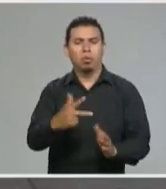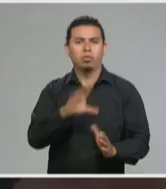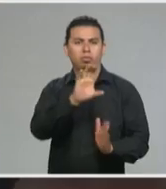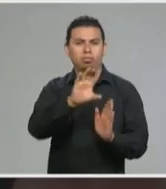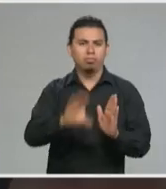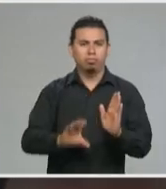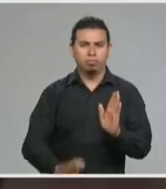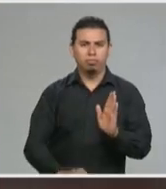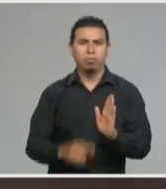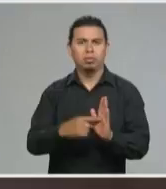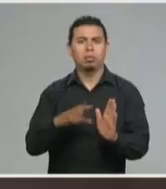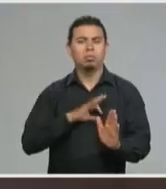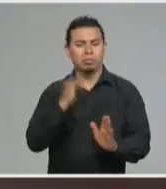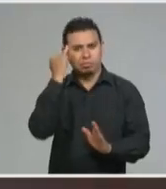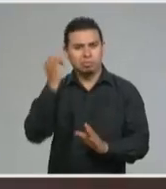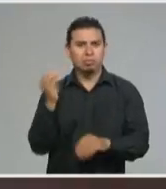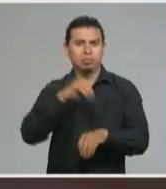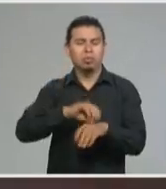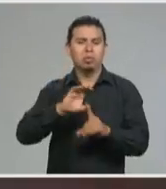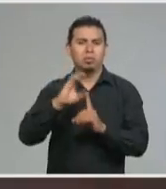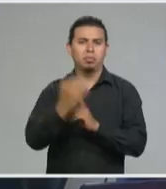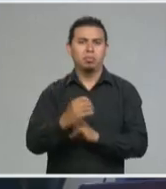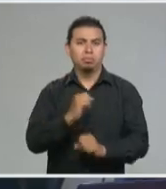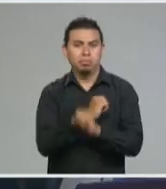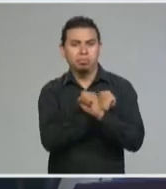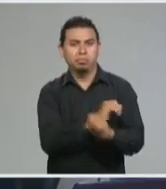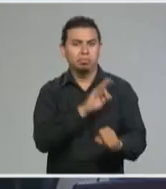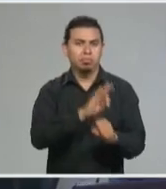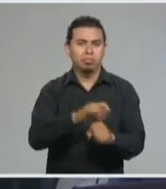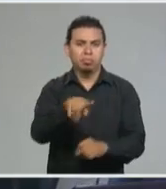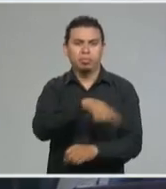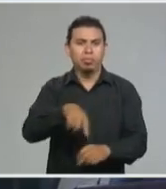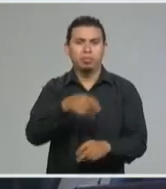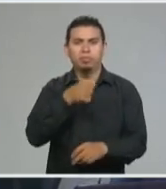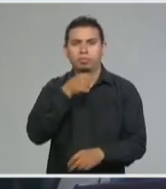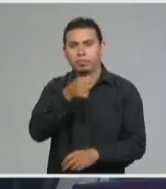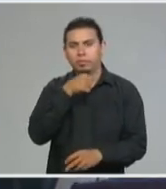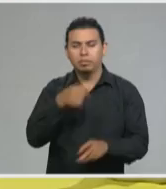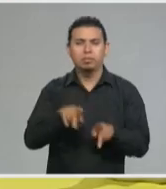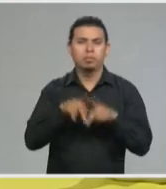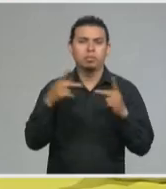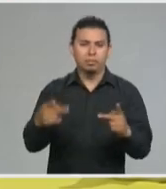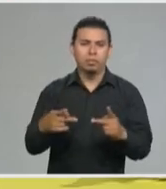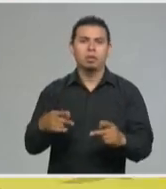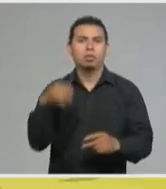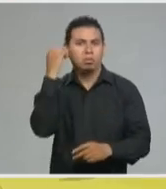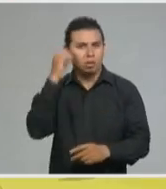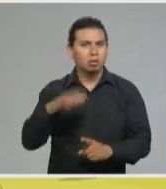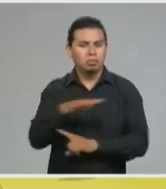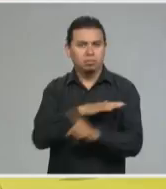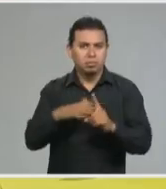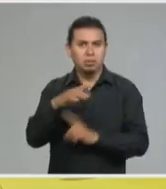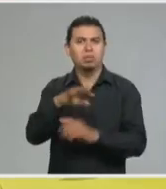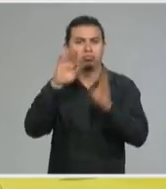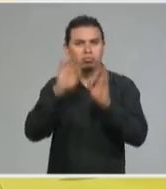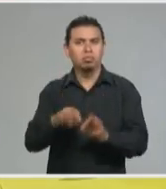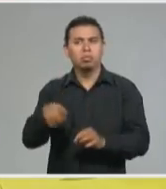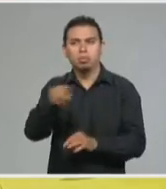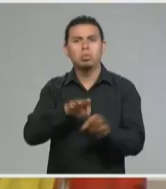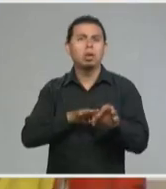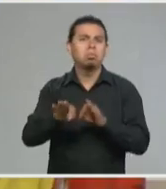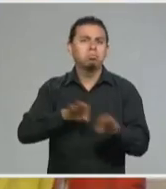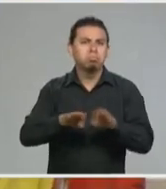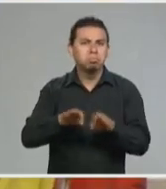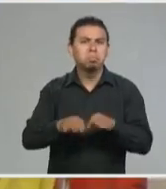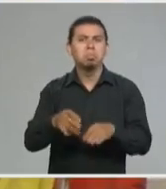que establece la creación de una comisión de prevención y protección de los periodistas del estado de Oaxaca que garantice